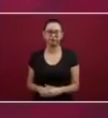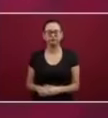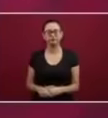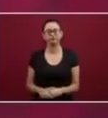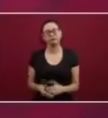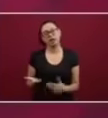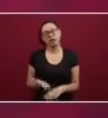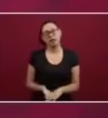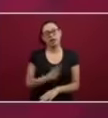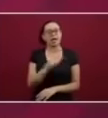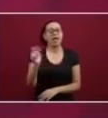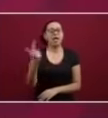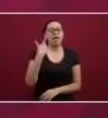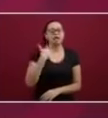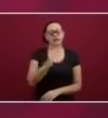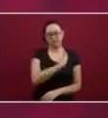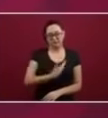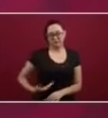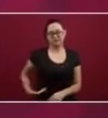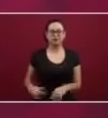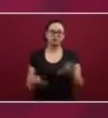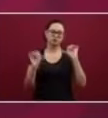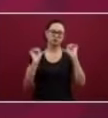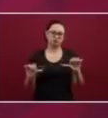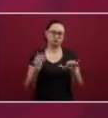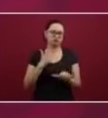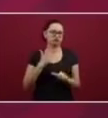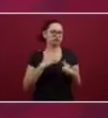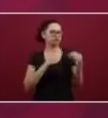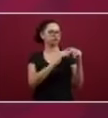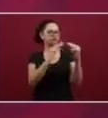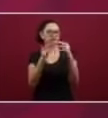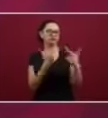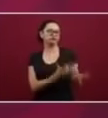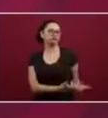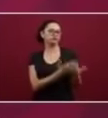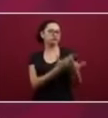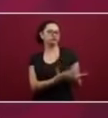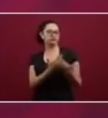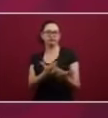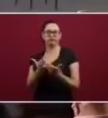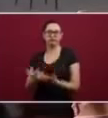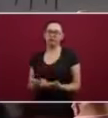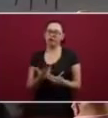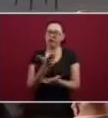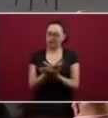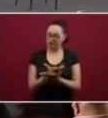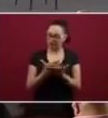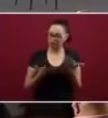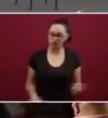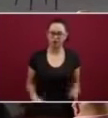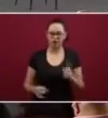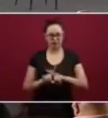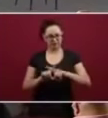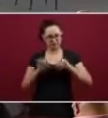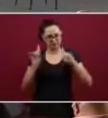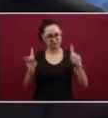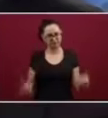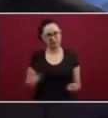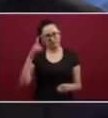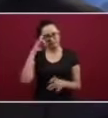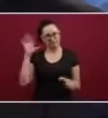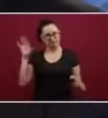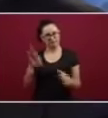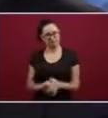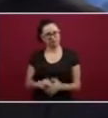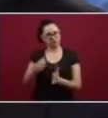Justamente esta reforma está actualmente en el Senado, ya está muy avanzada, creo que ya es inminente su aprobación y este paquete